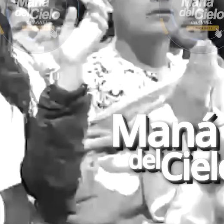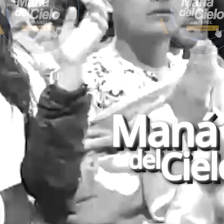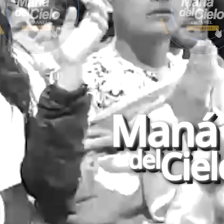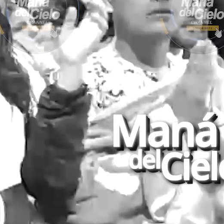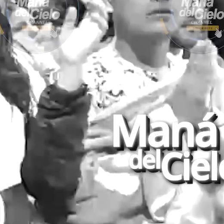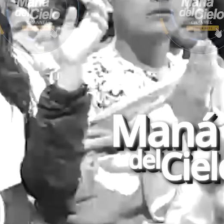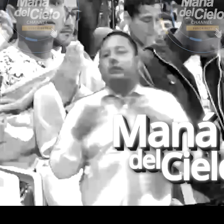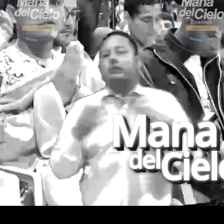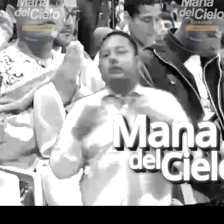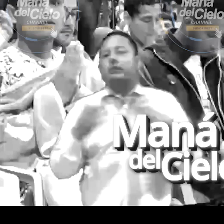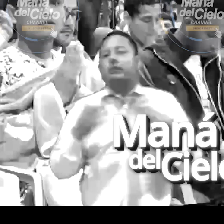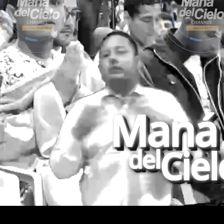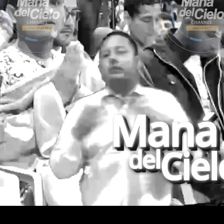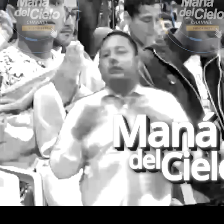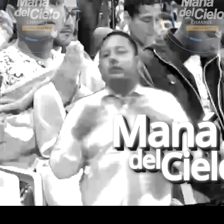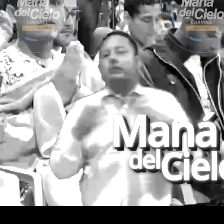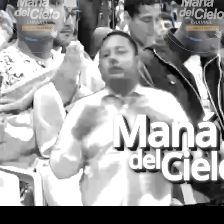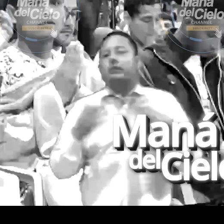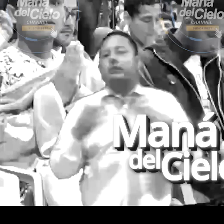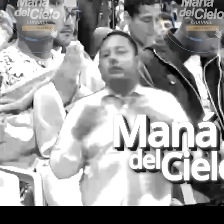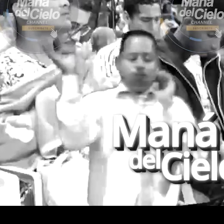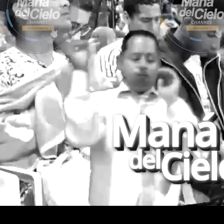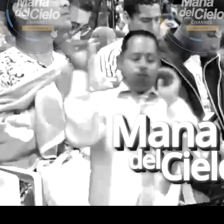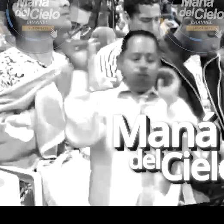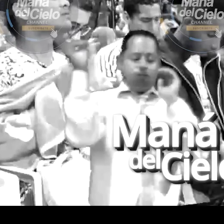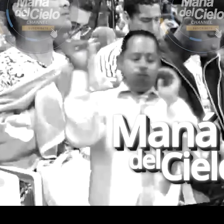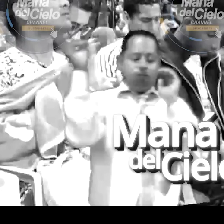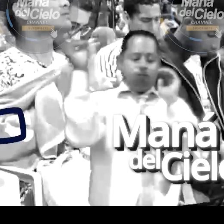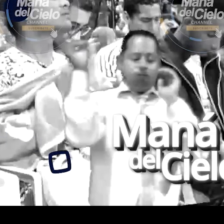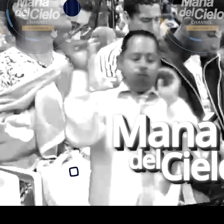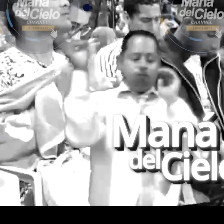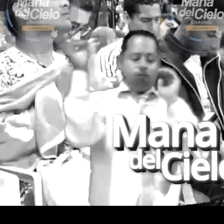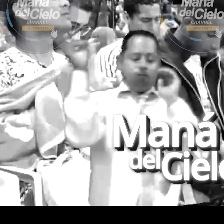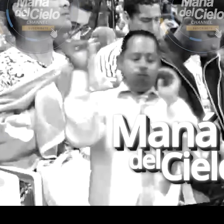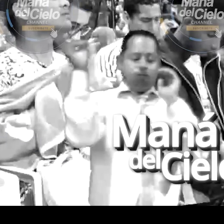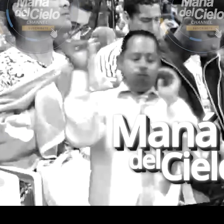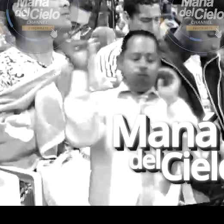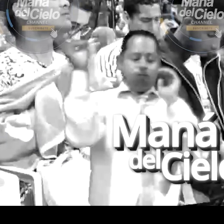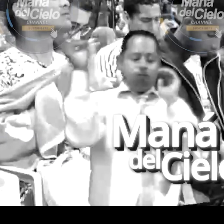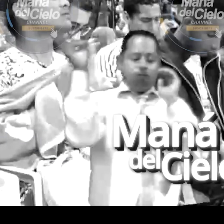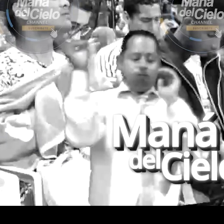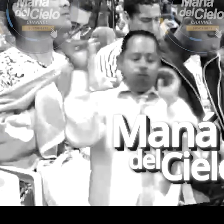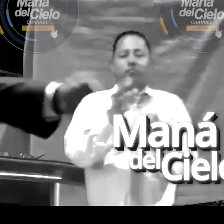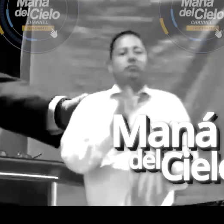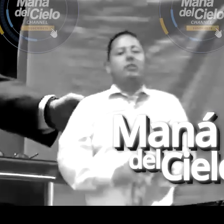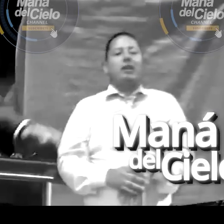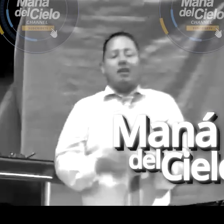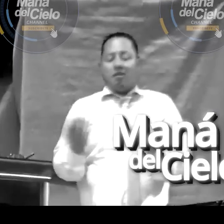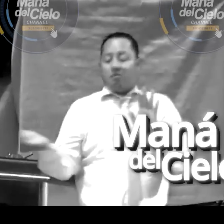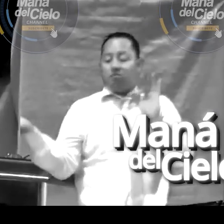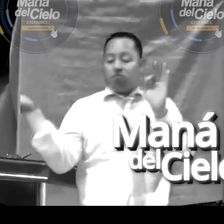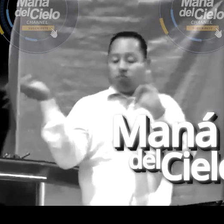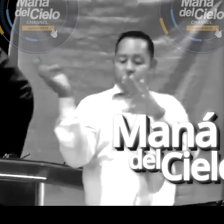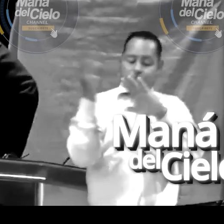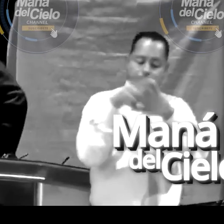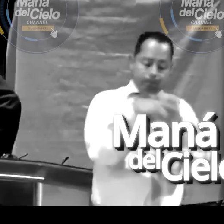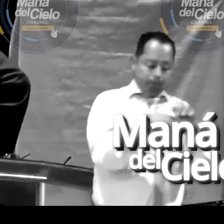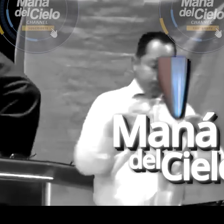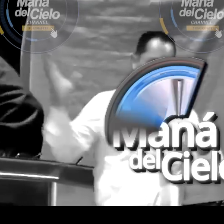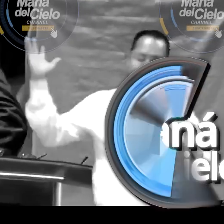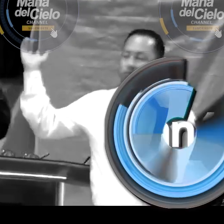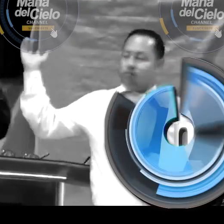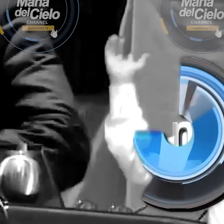Alguien sepultó su fe, sepultó su creencia, alguien sepultó sus ilusiones, alguien sepultó